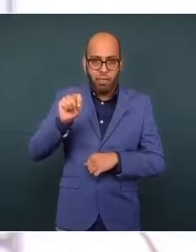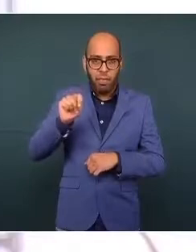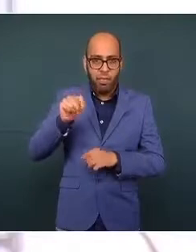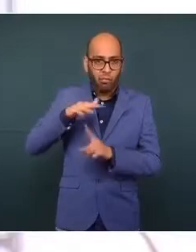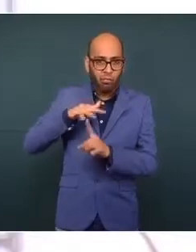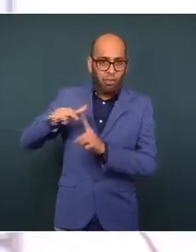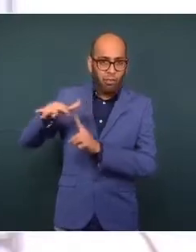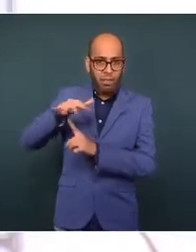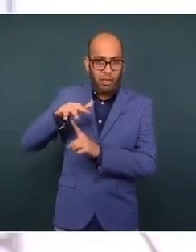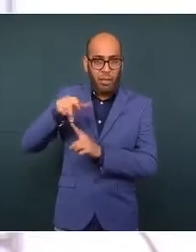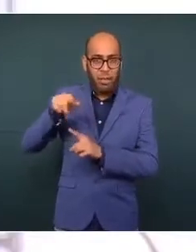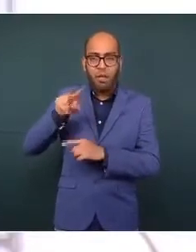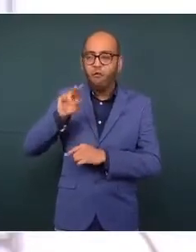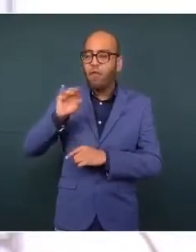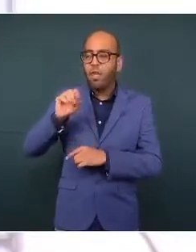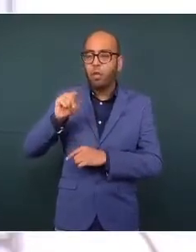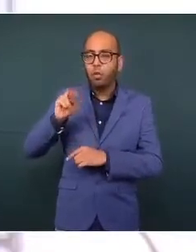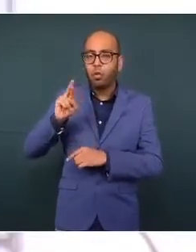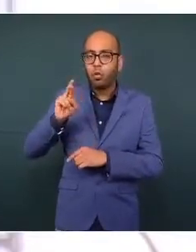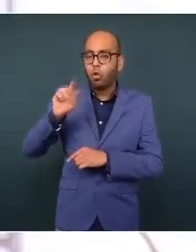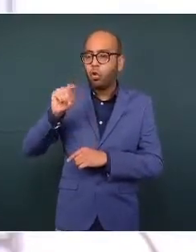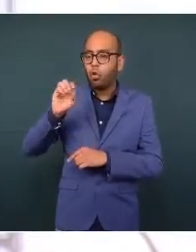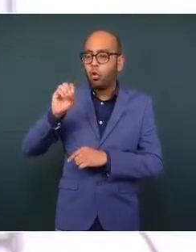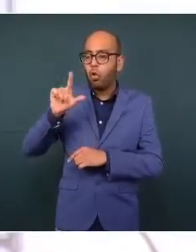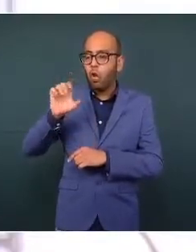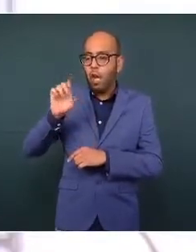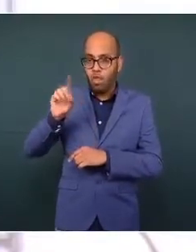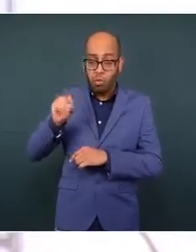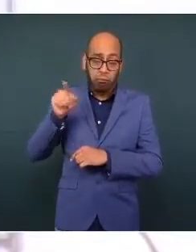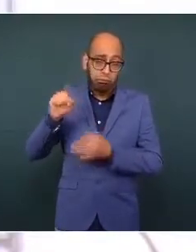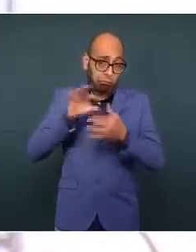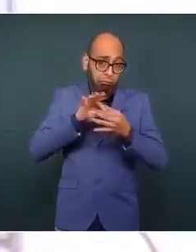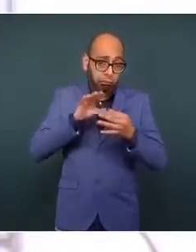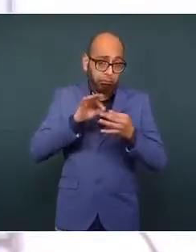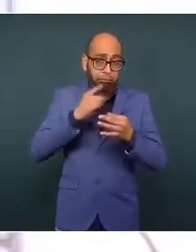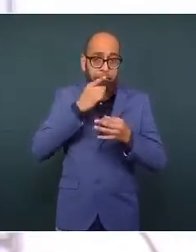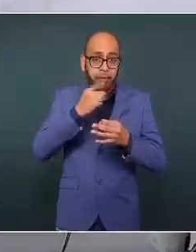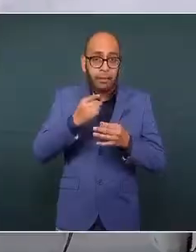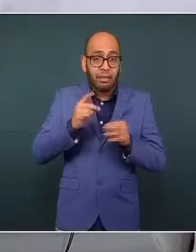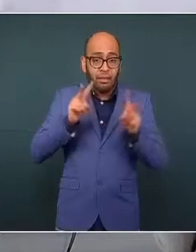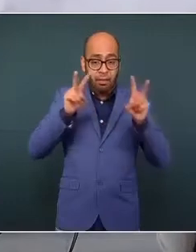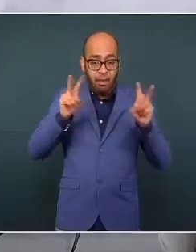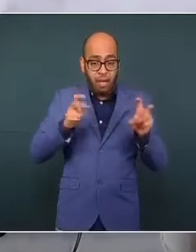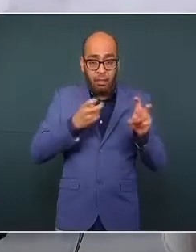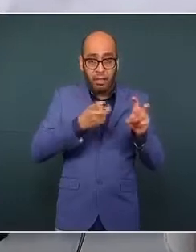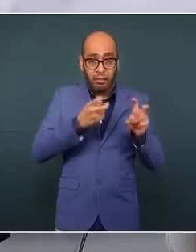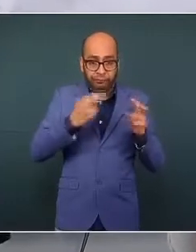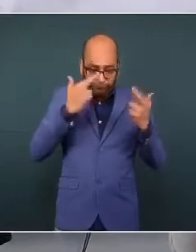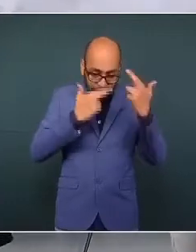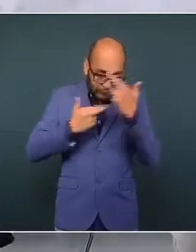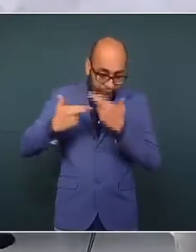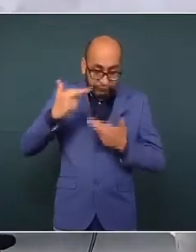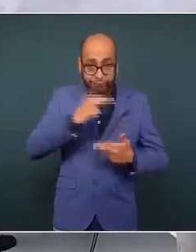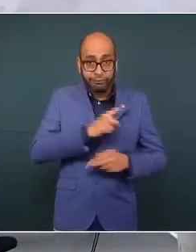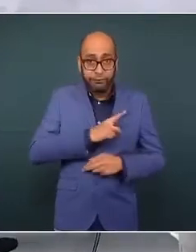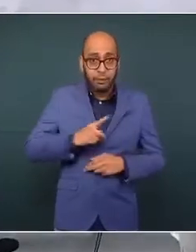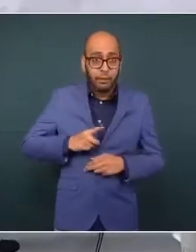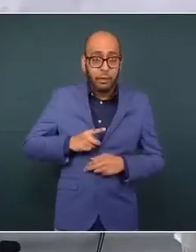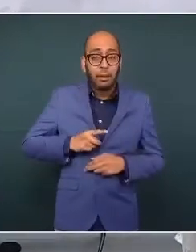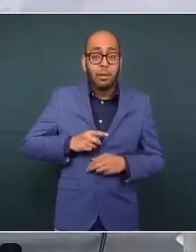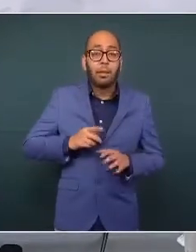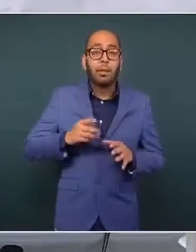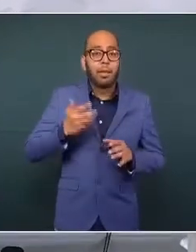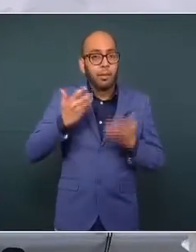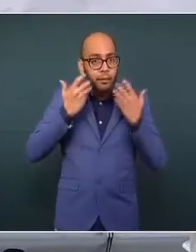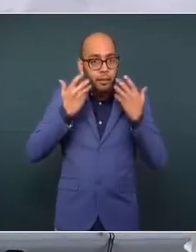Víctor Toledo, ha comentado que hay que revisar el tema porque se tendría que, así se dijo,